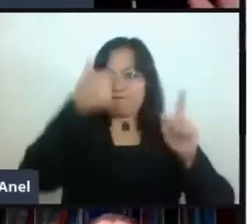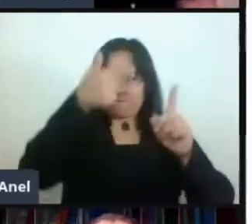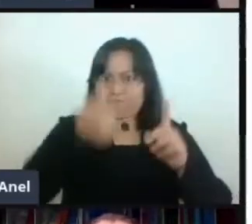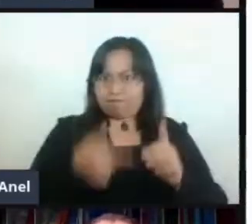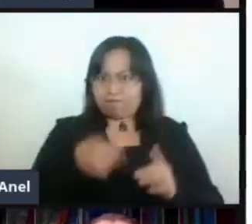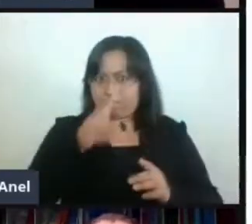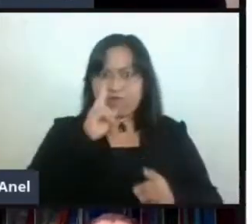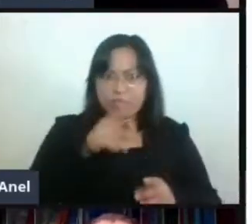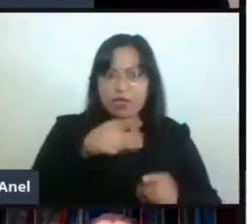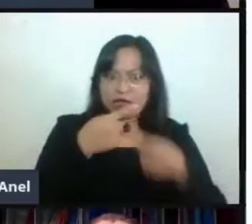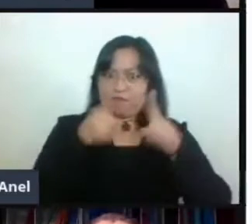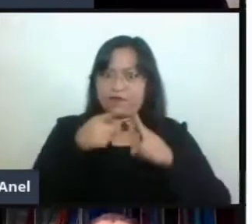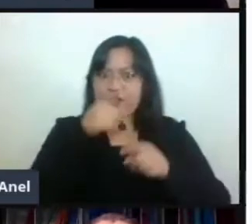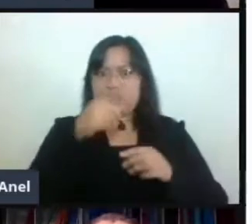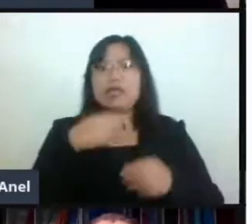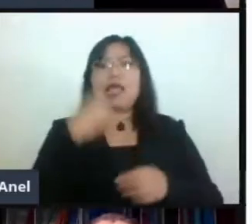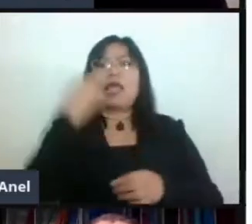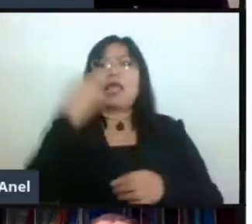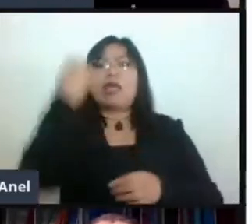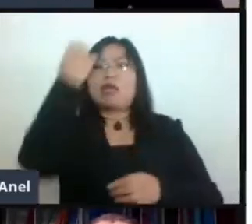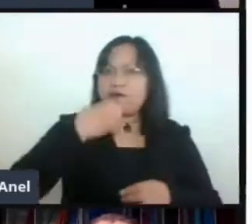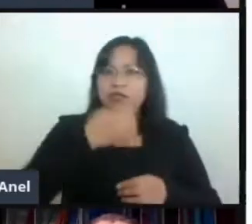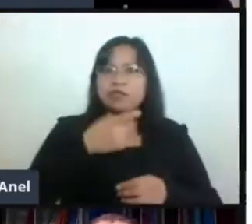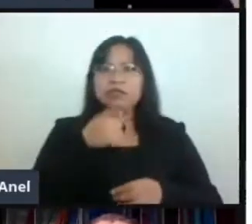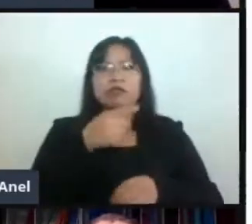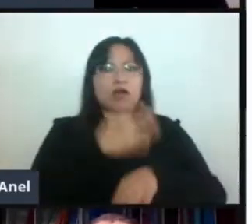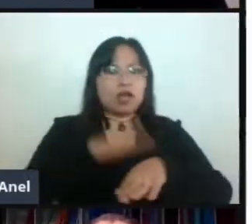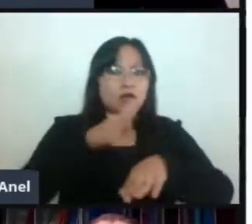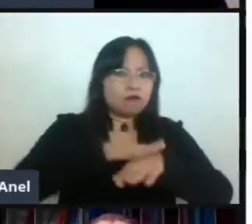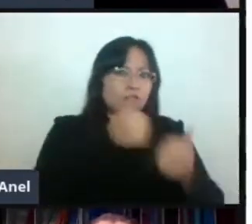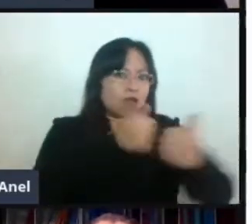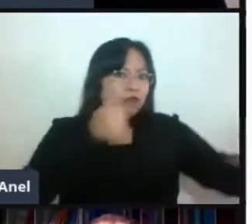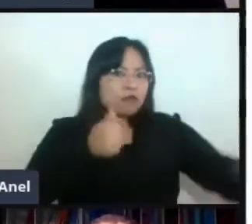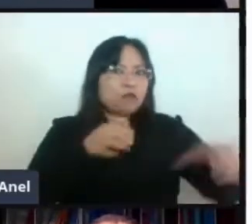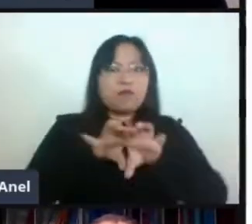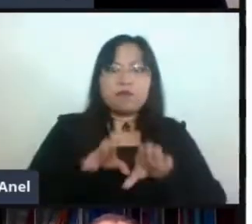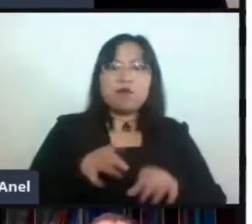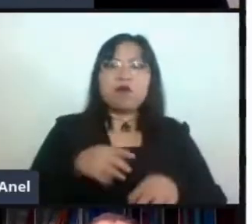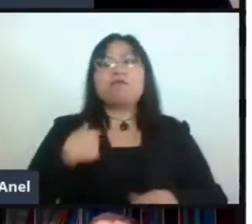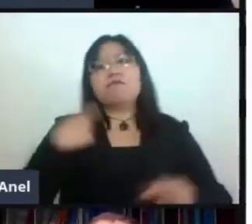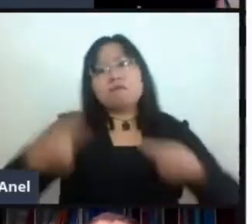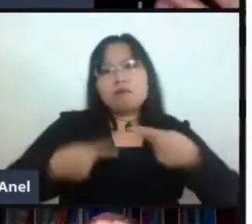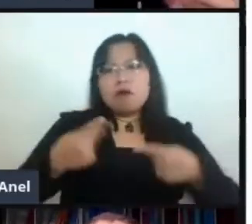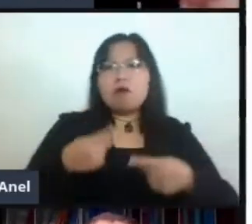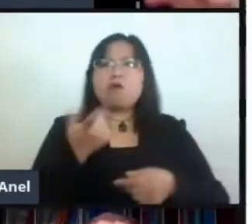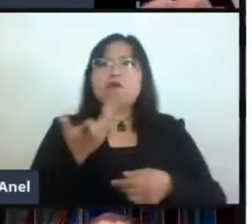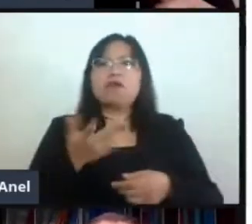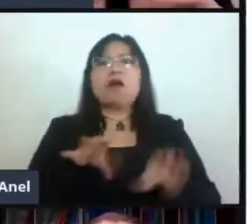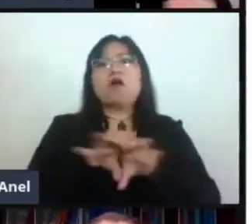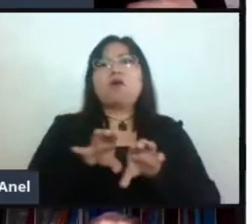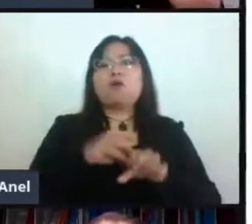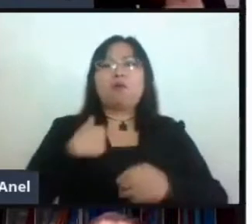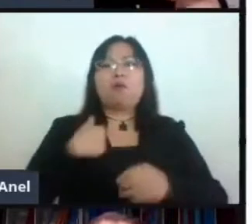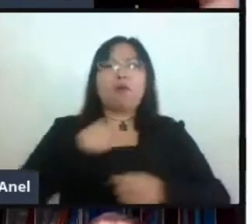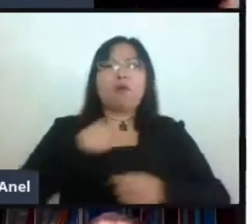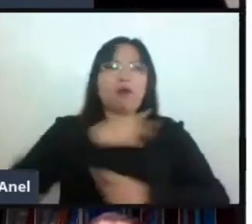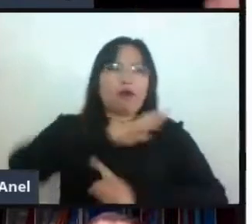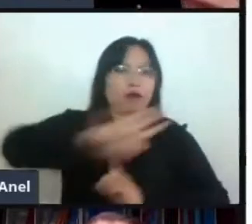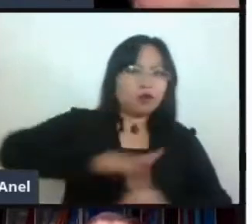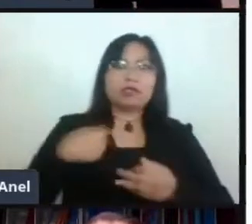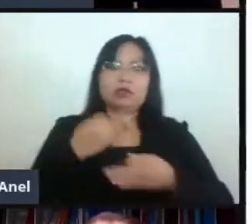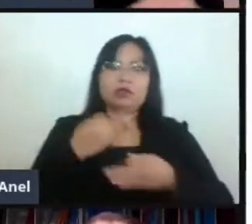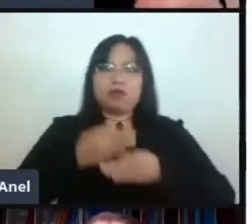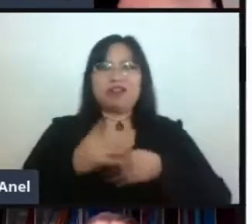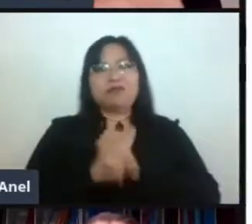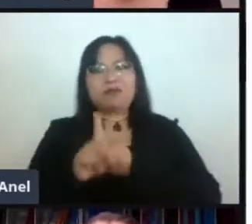el tema de las preguntas fundamentales, los contextos de la región, ¿no? Para el tema. Vamos a hablar también un poco de la